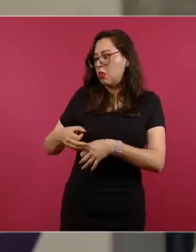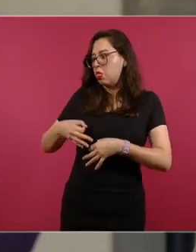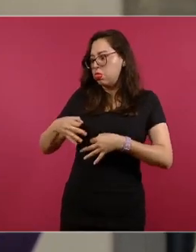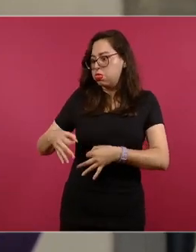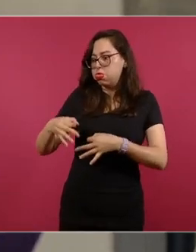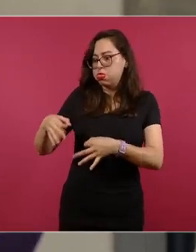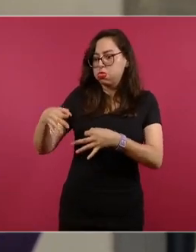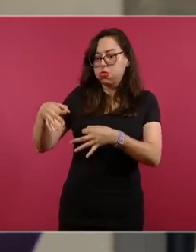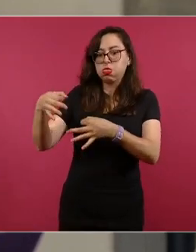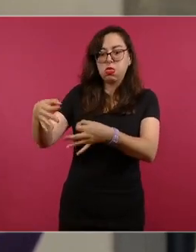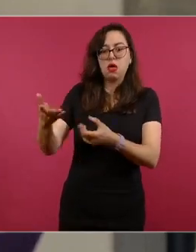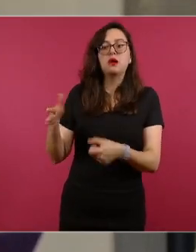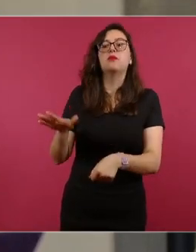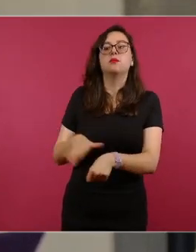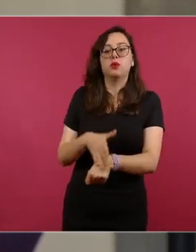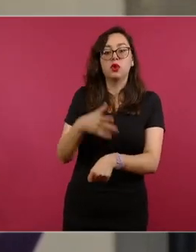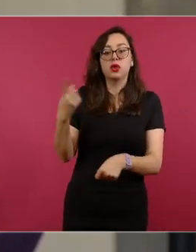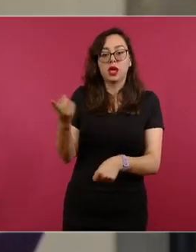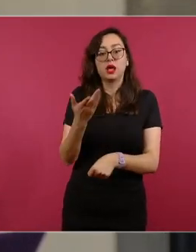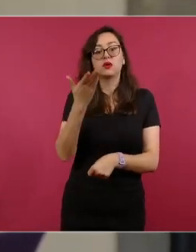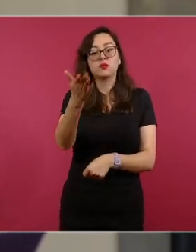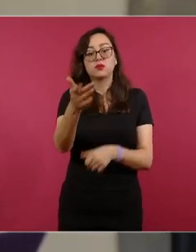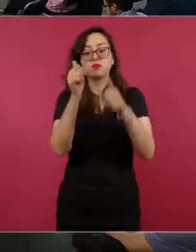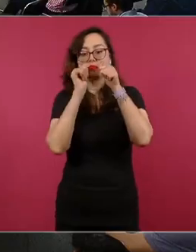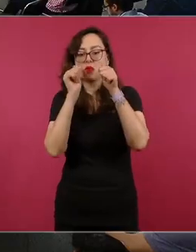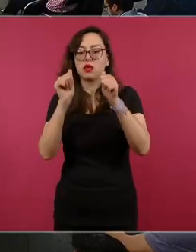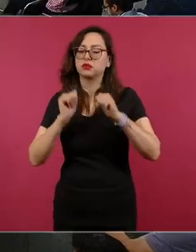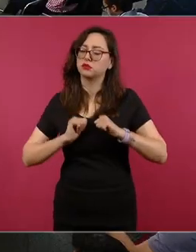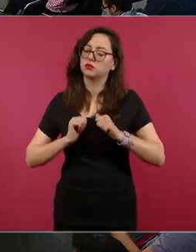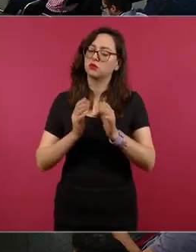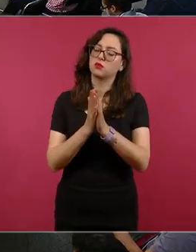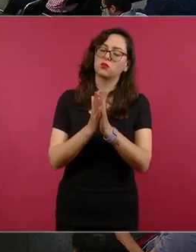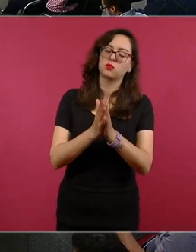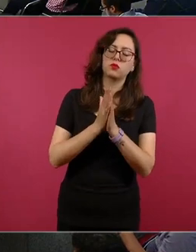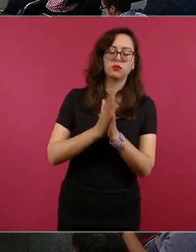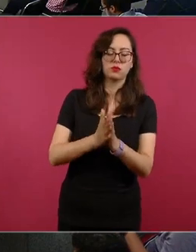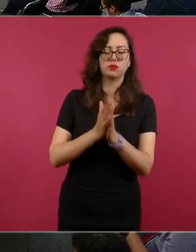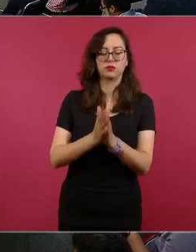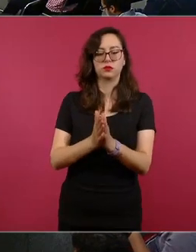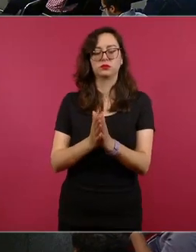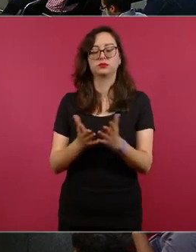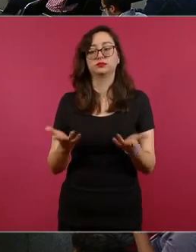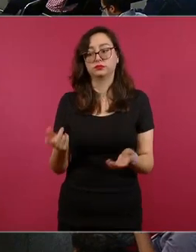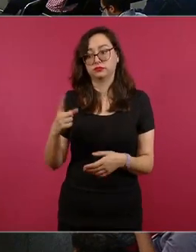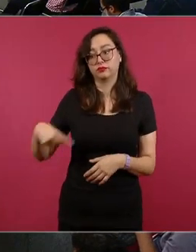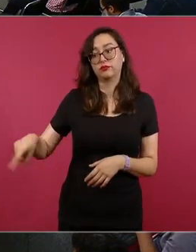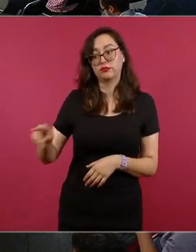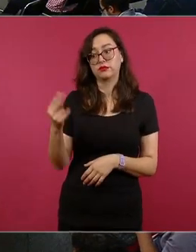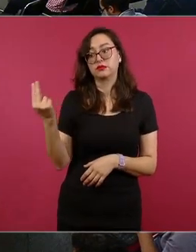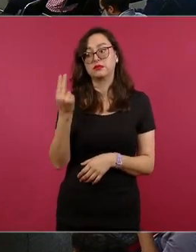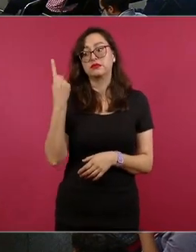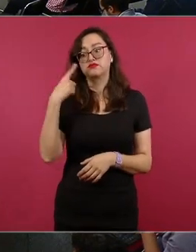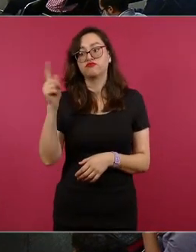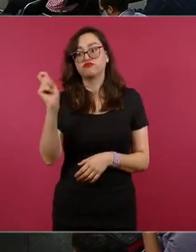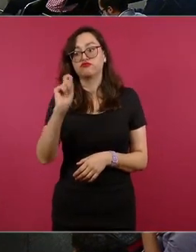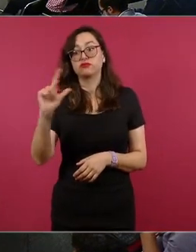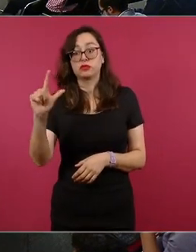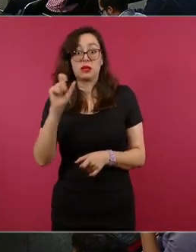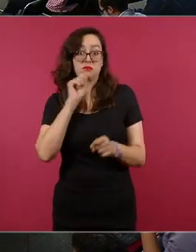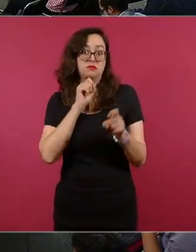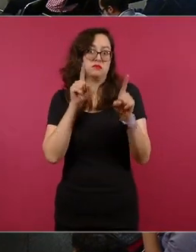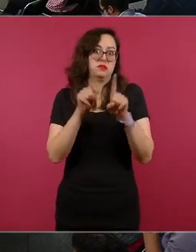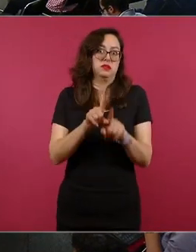Agradecen de antemano su atención y apoyo en este asunto crucial para su futuro profesional y para la salud comunitaria de sus